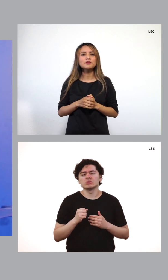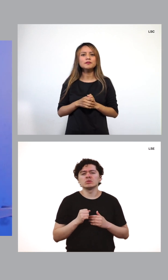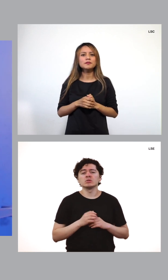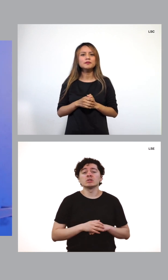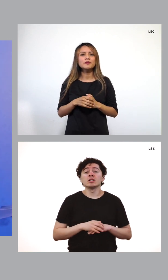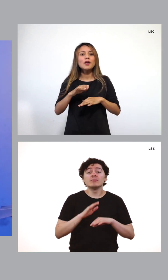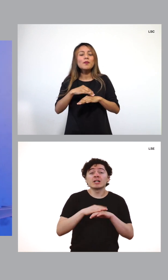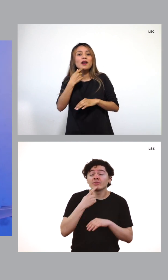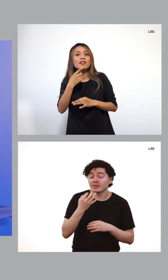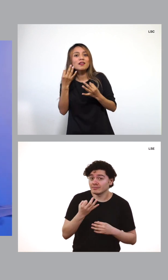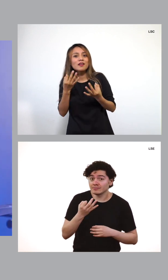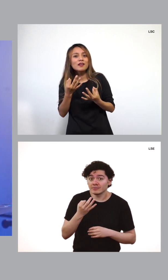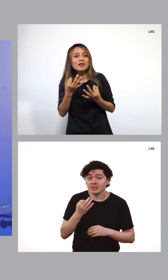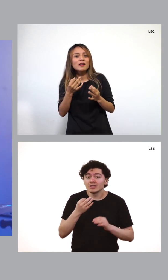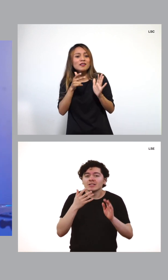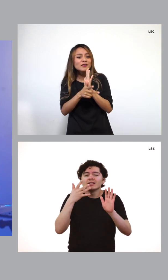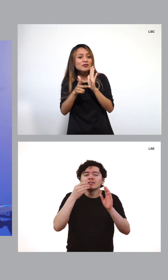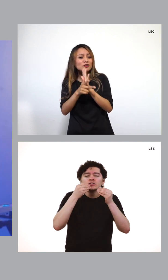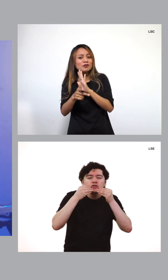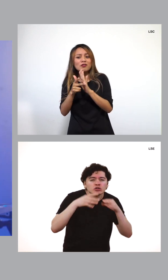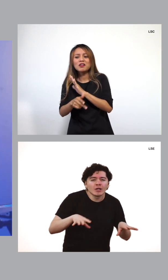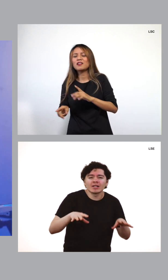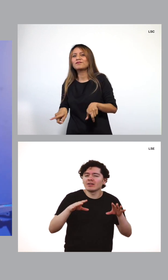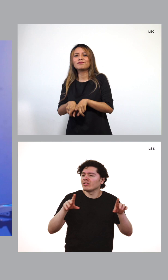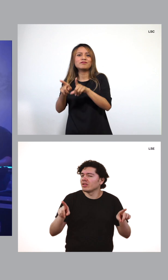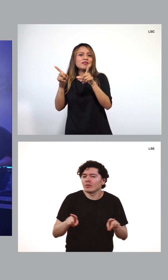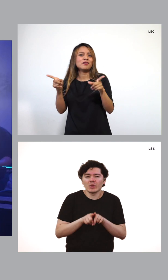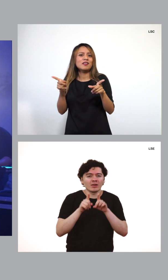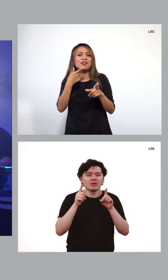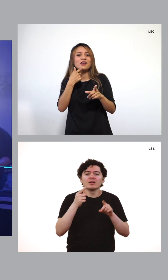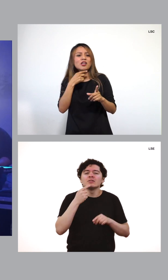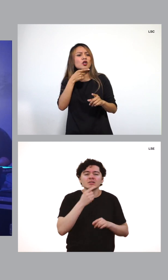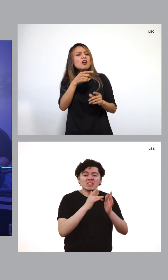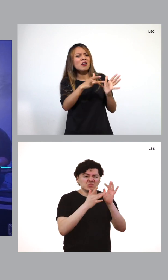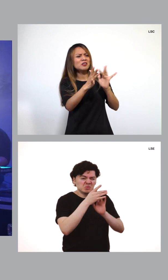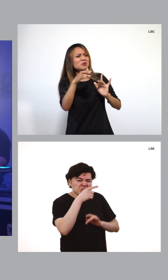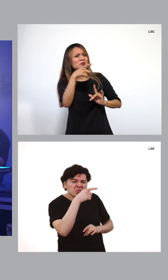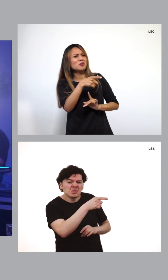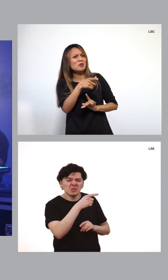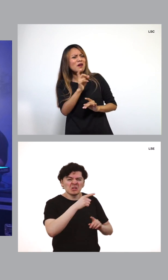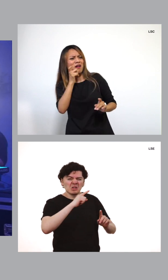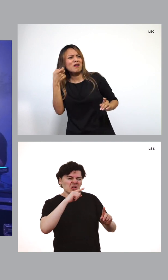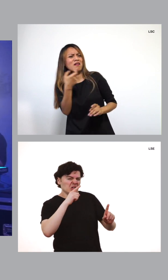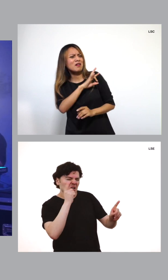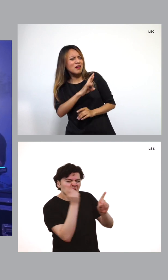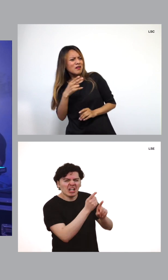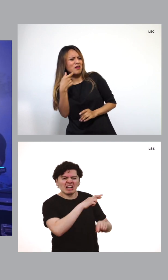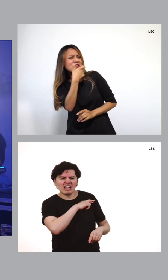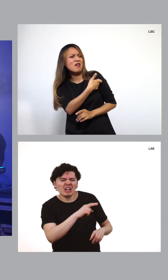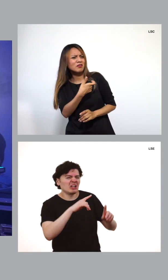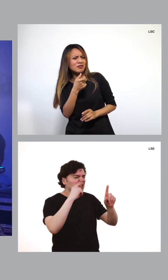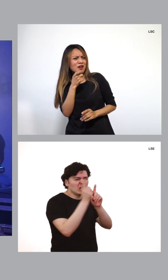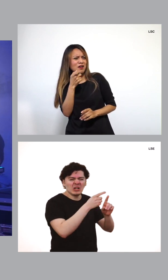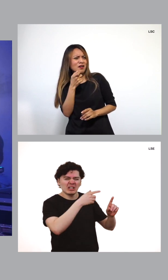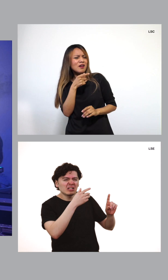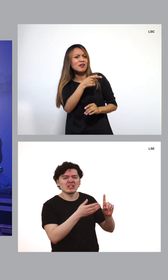pantalla, para decir cualquier historia que quisiera. Le llamaron hereje, mentiroso, dijeron que venía a destruir la